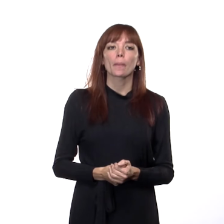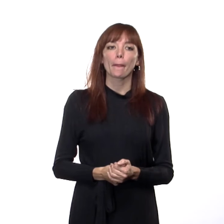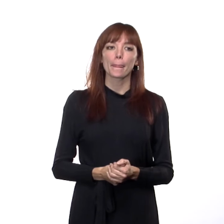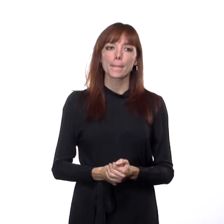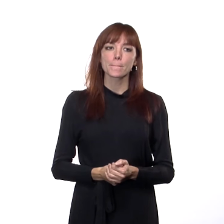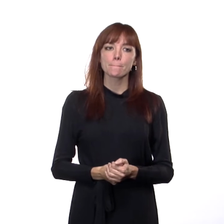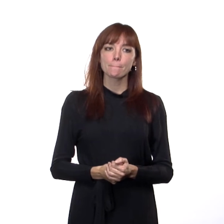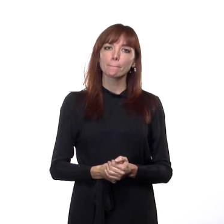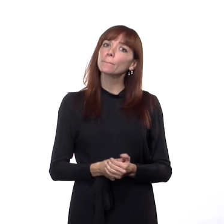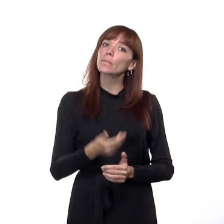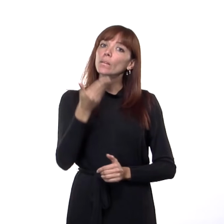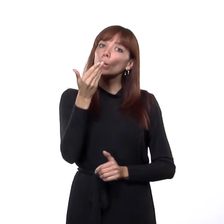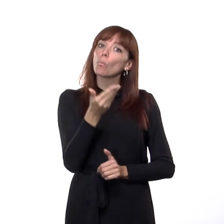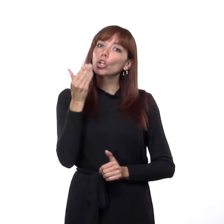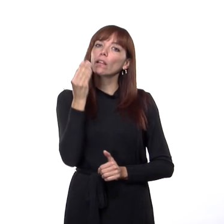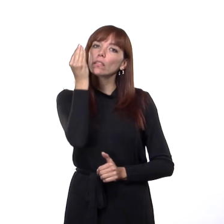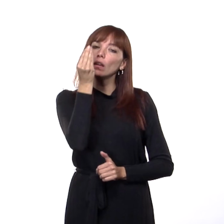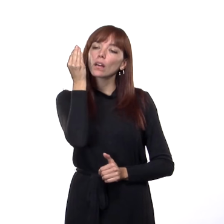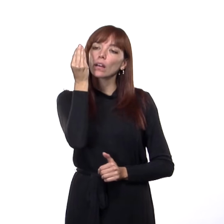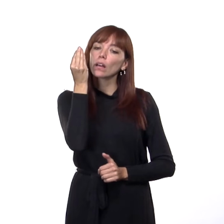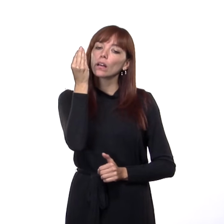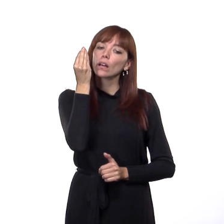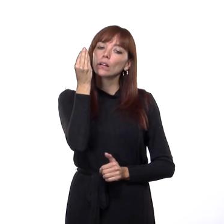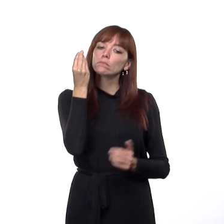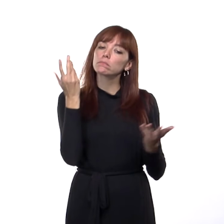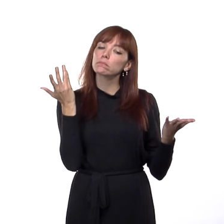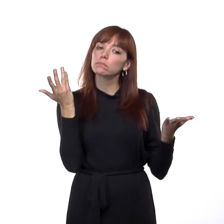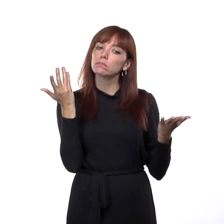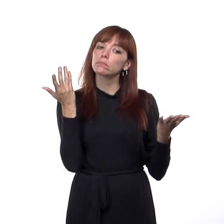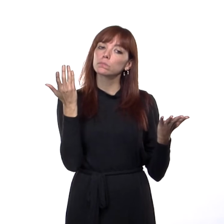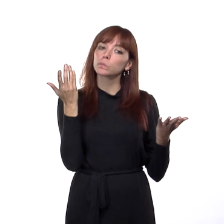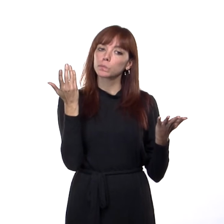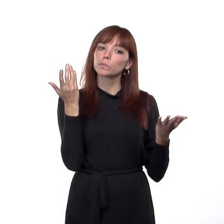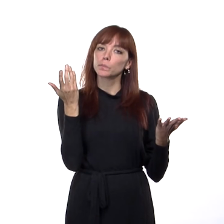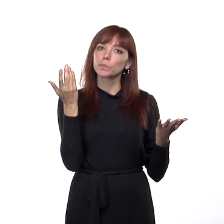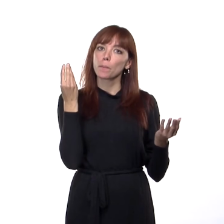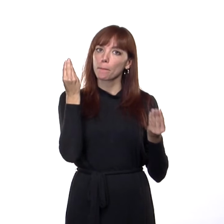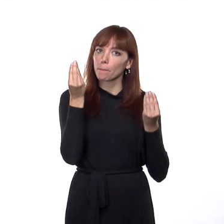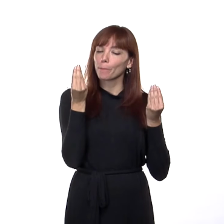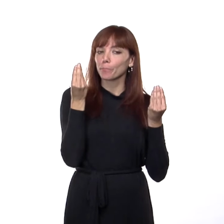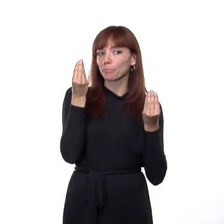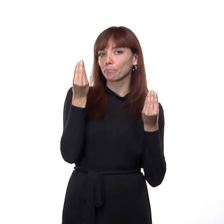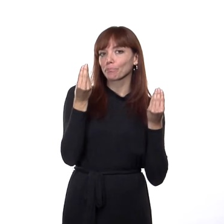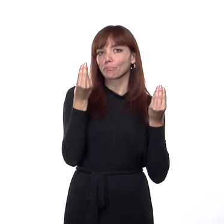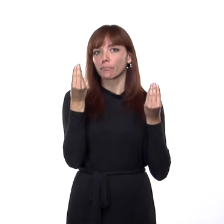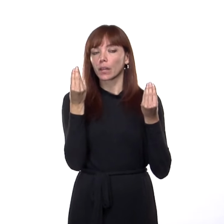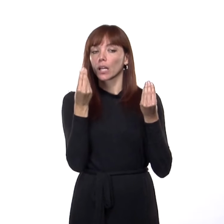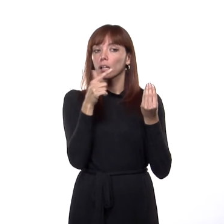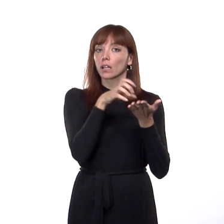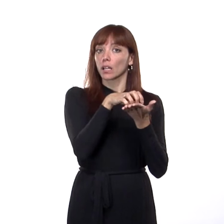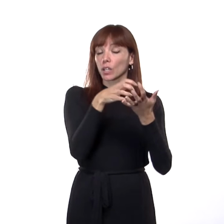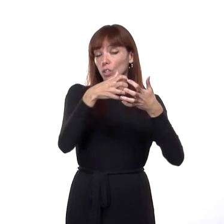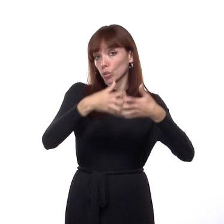es es importante pensar que tenemos que estamos delante de la industria